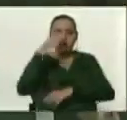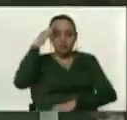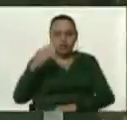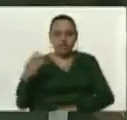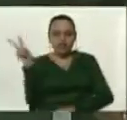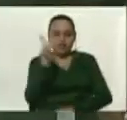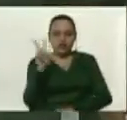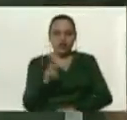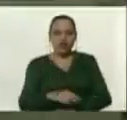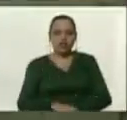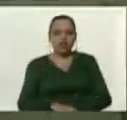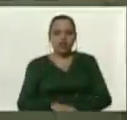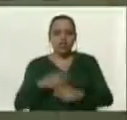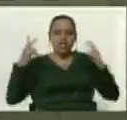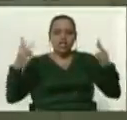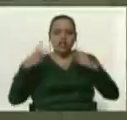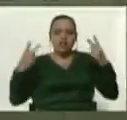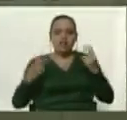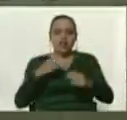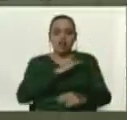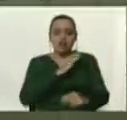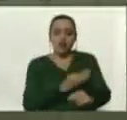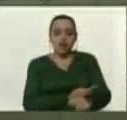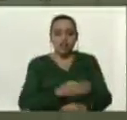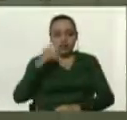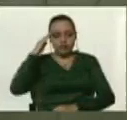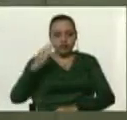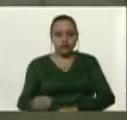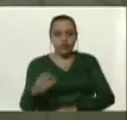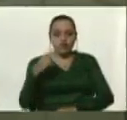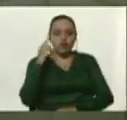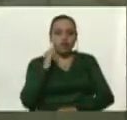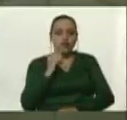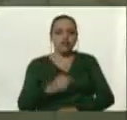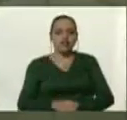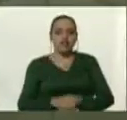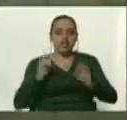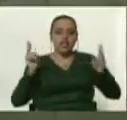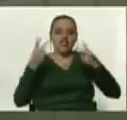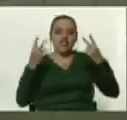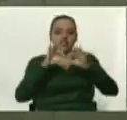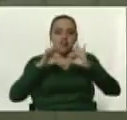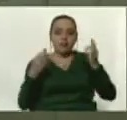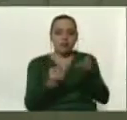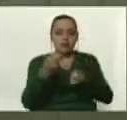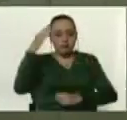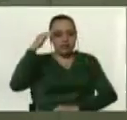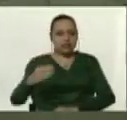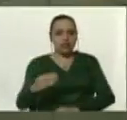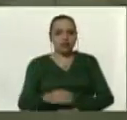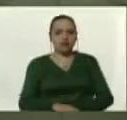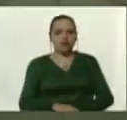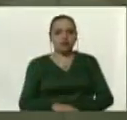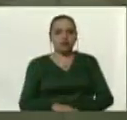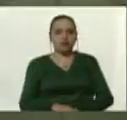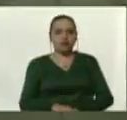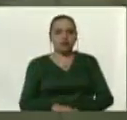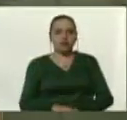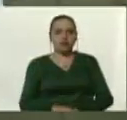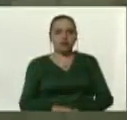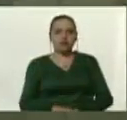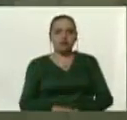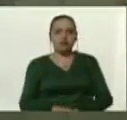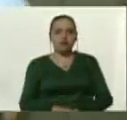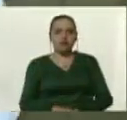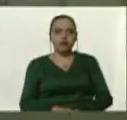Venezuela! ¡Que viva la Fuerza Armada Nacional Bolivariana! ¡Que viva la familia militar bolivariana!